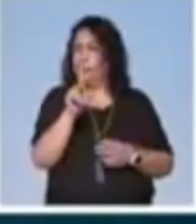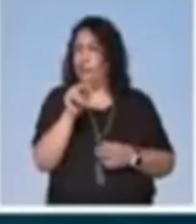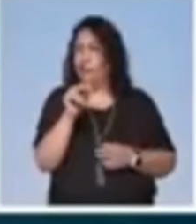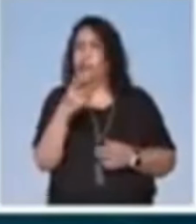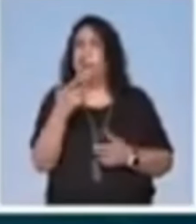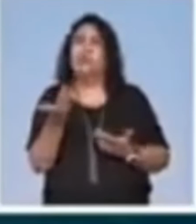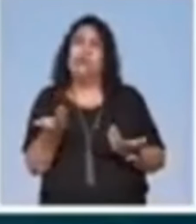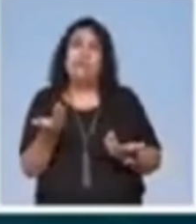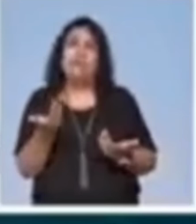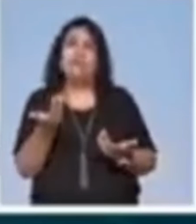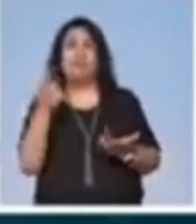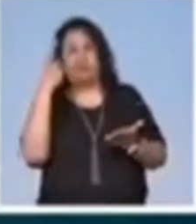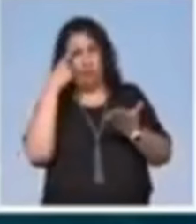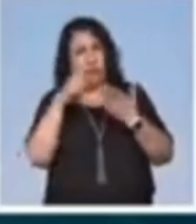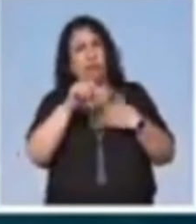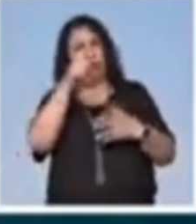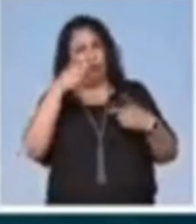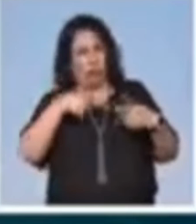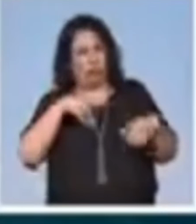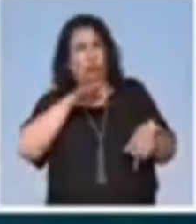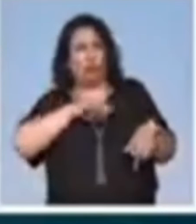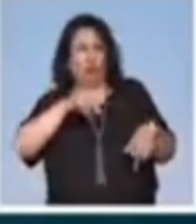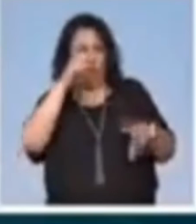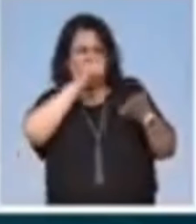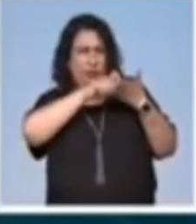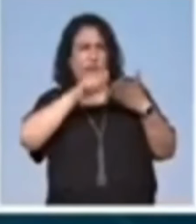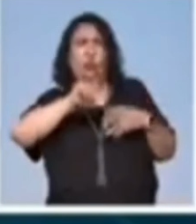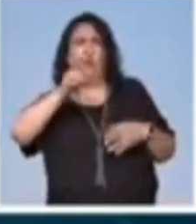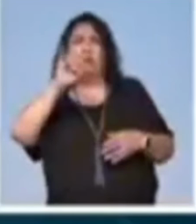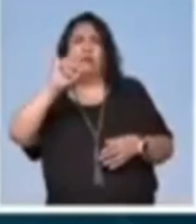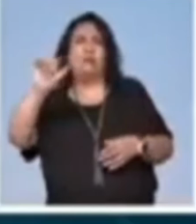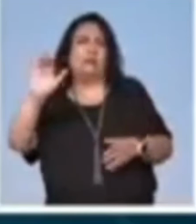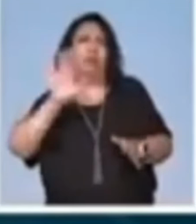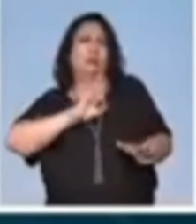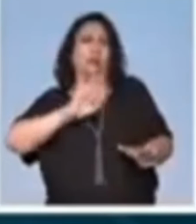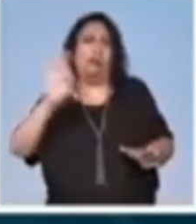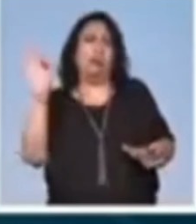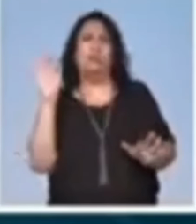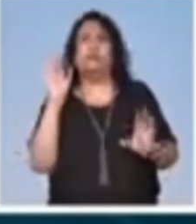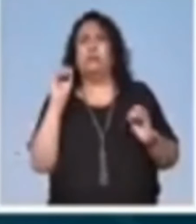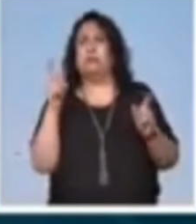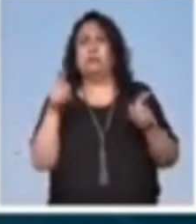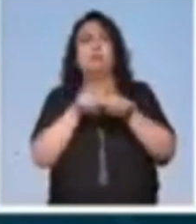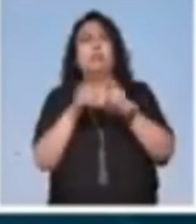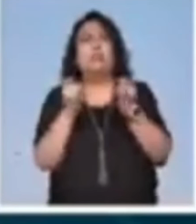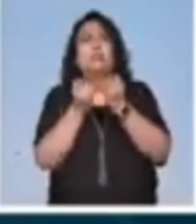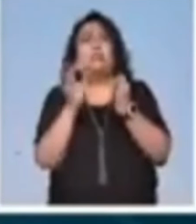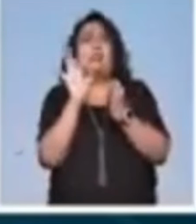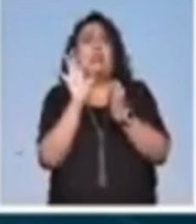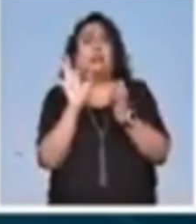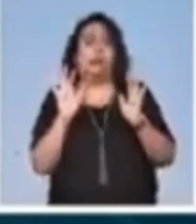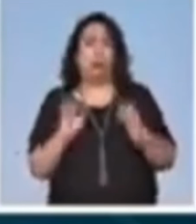pues al final de cuentas supongo que alguien lo puede hacer igualmente con otra inteligencia artificial y tal vez sacar incluso casi lo mismo.